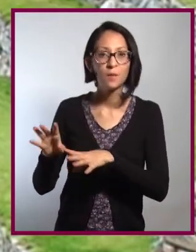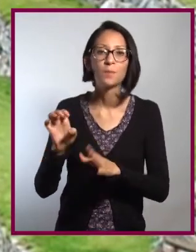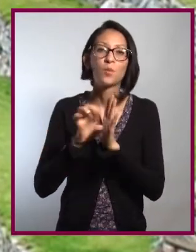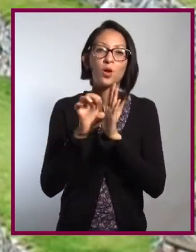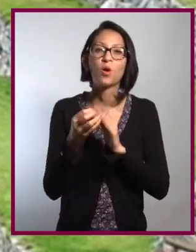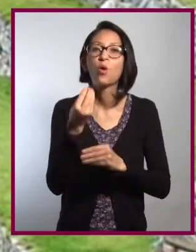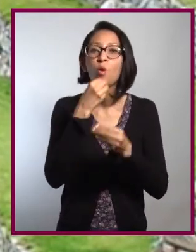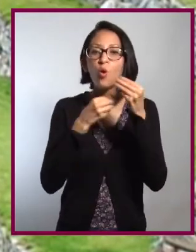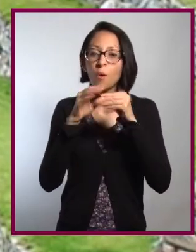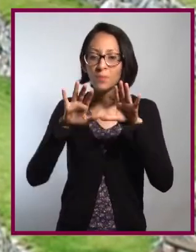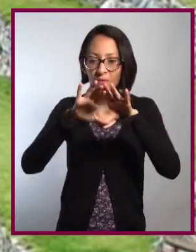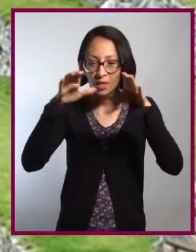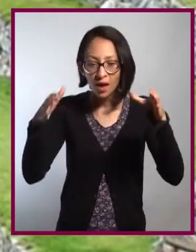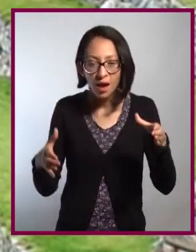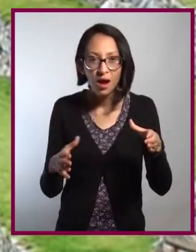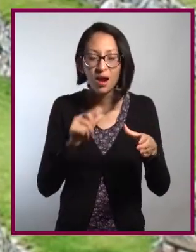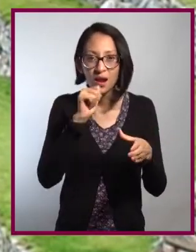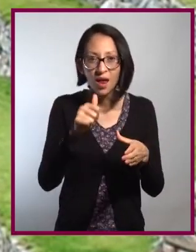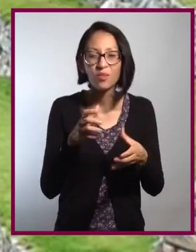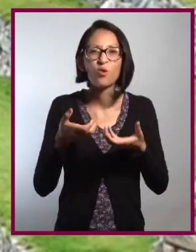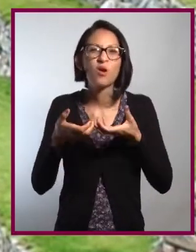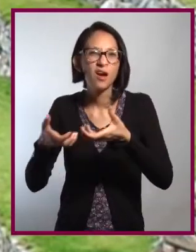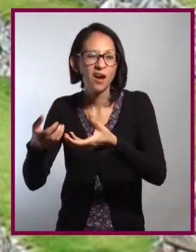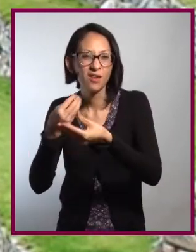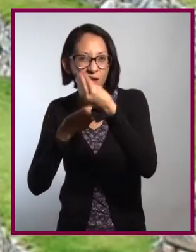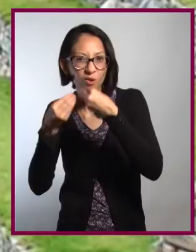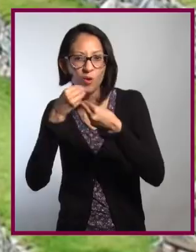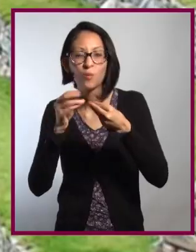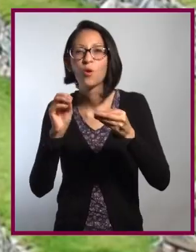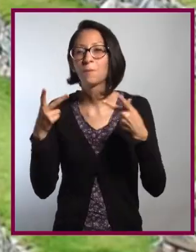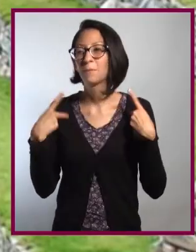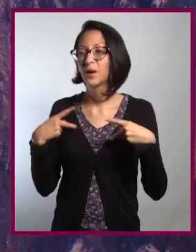los buffets, comida de la calle o de vendedores ambulantes.